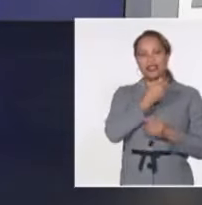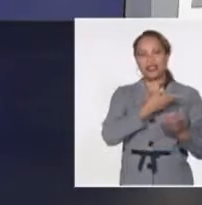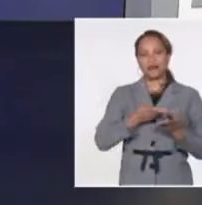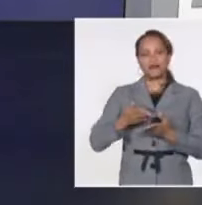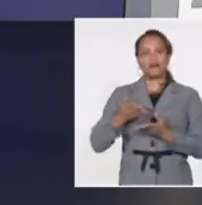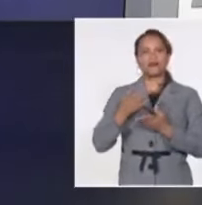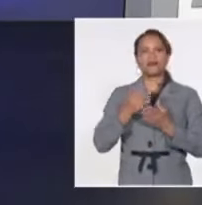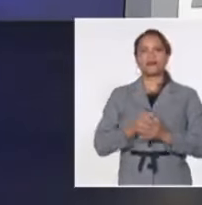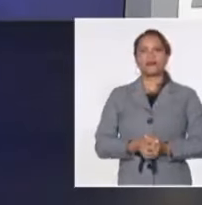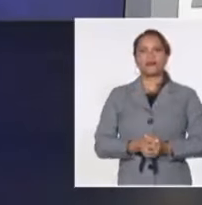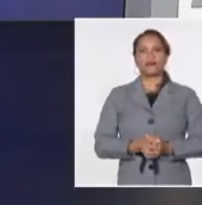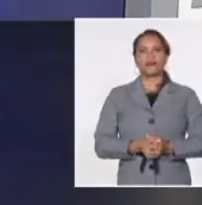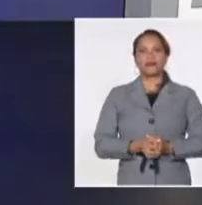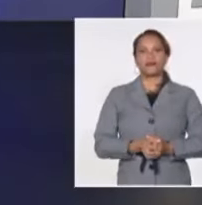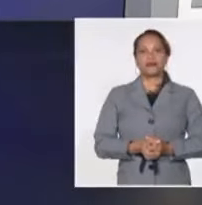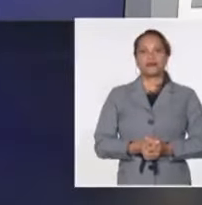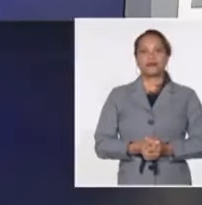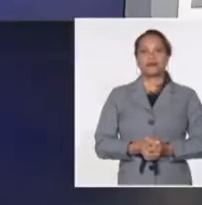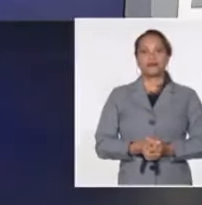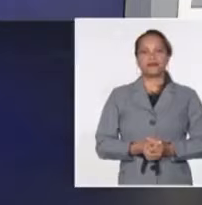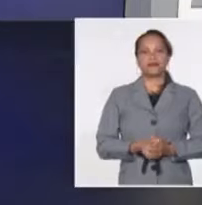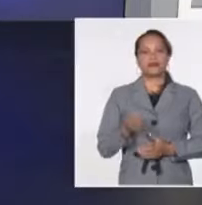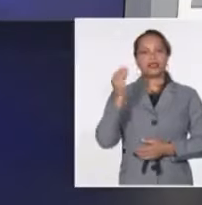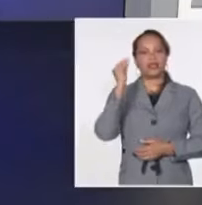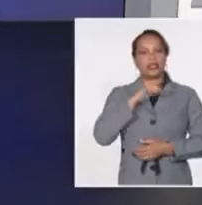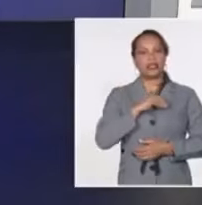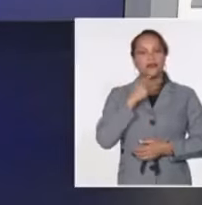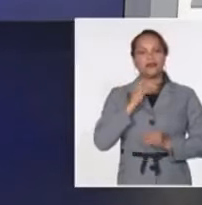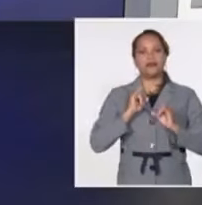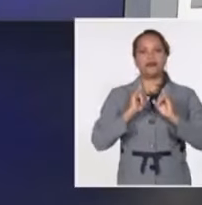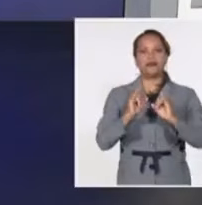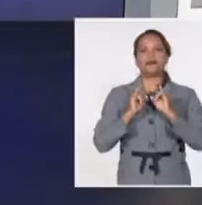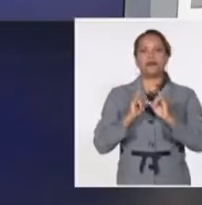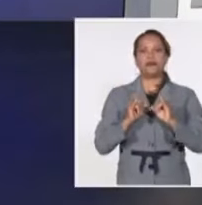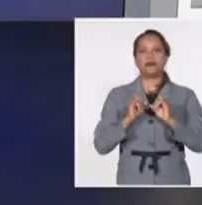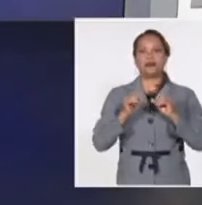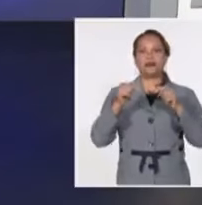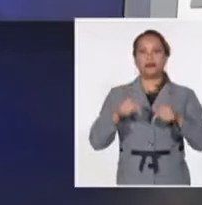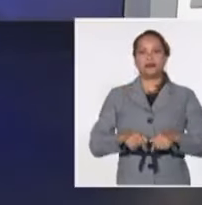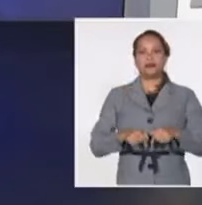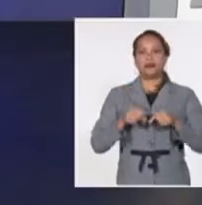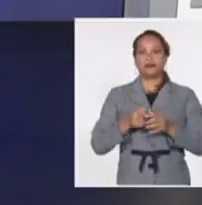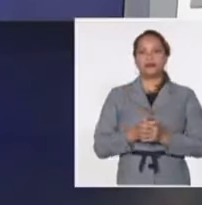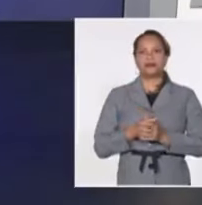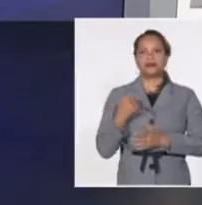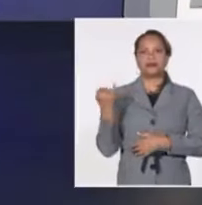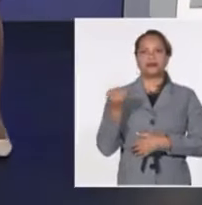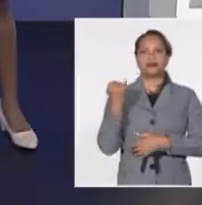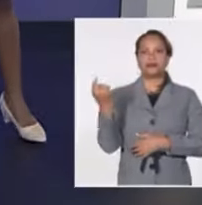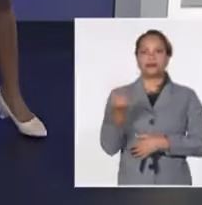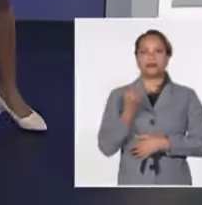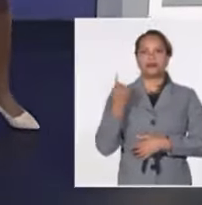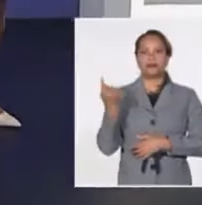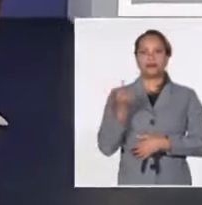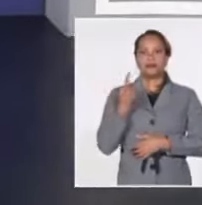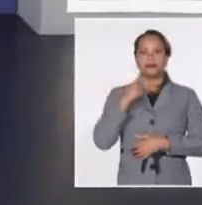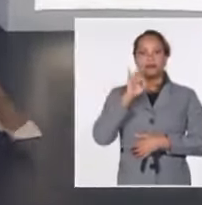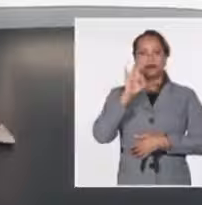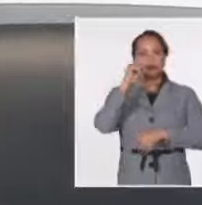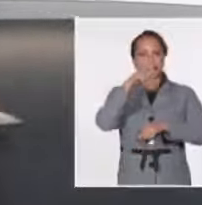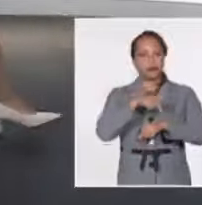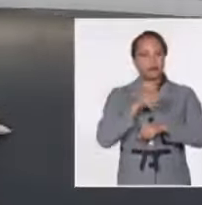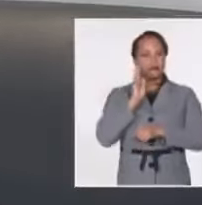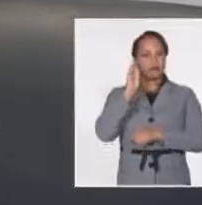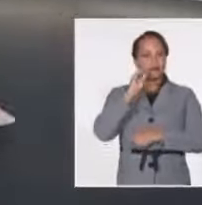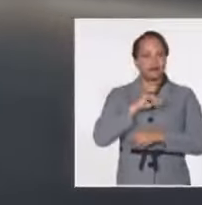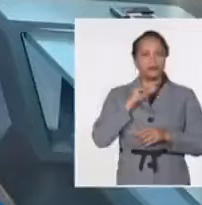la bienvenida acompáñenos para que conozca lo más actualizado de nuestra agenda nacional e internacional Usted lo sabe ya son las 8